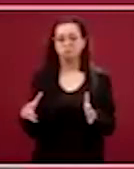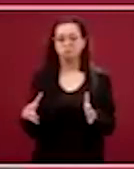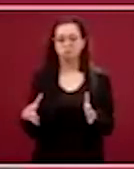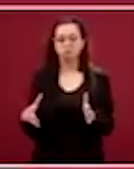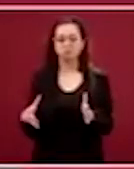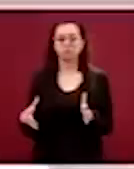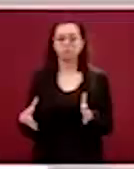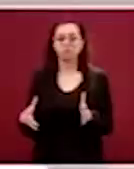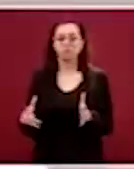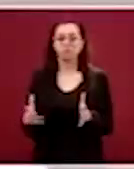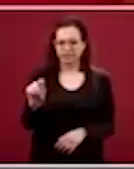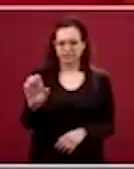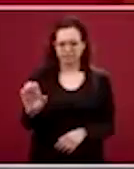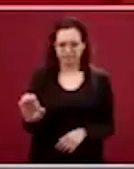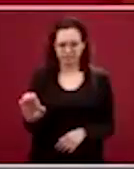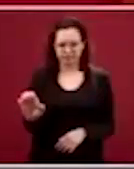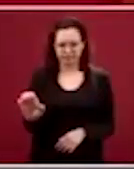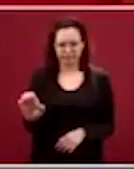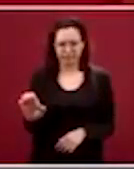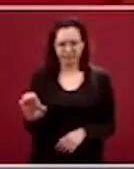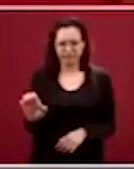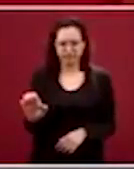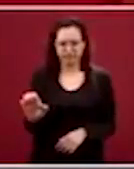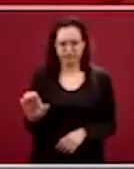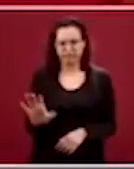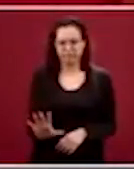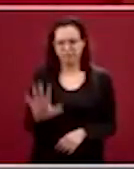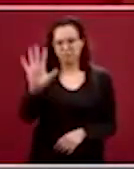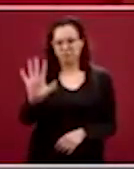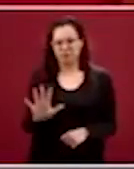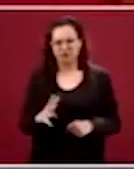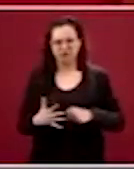un trébol de 4 hojas. El escudo protector